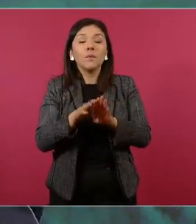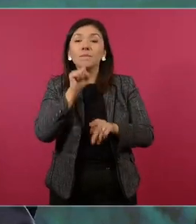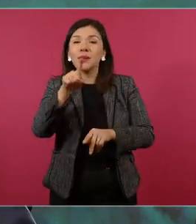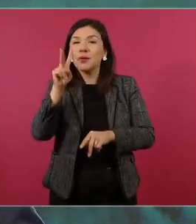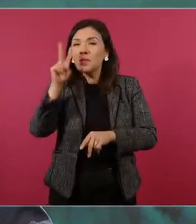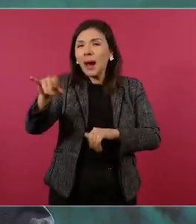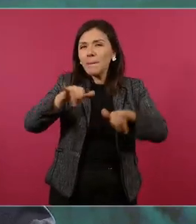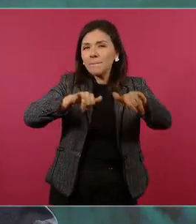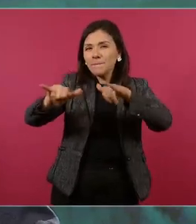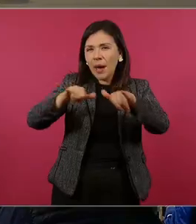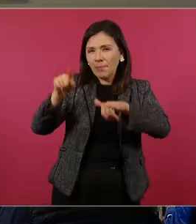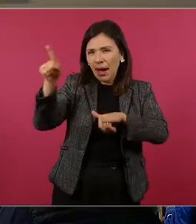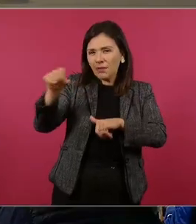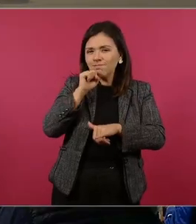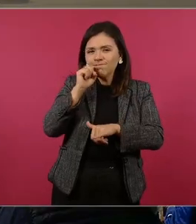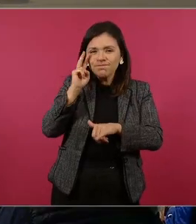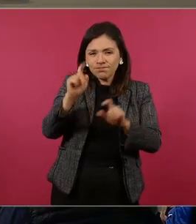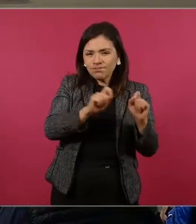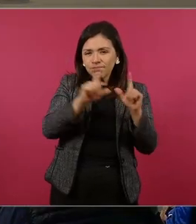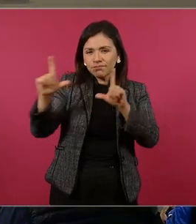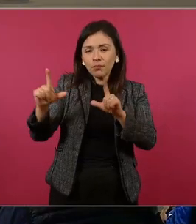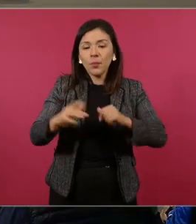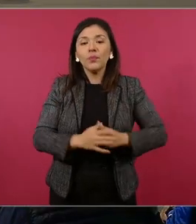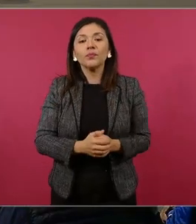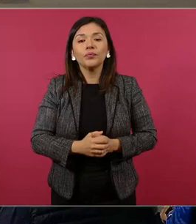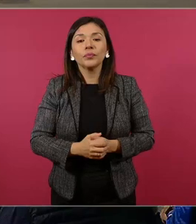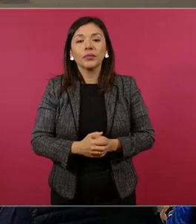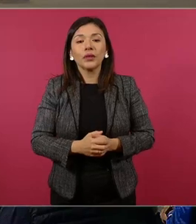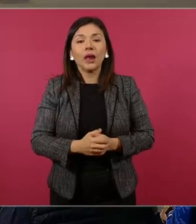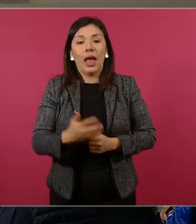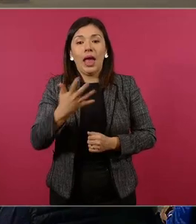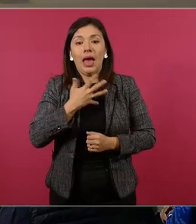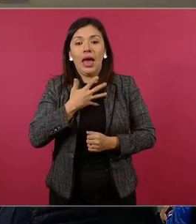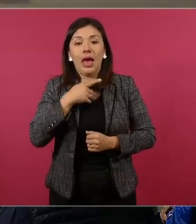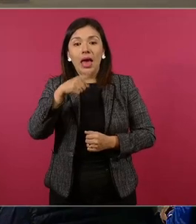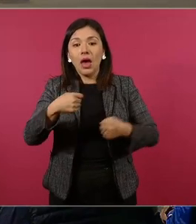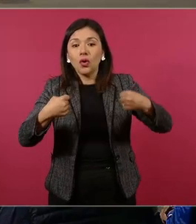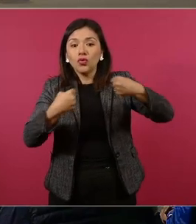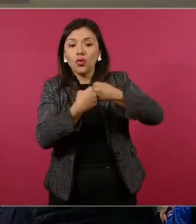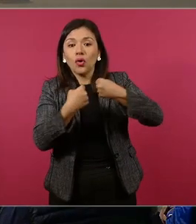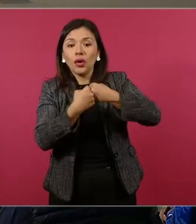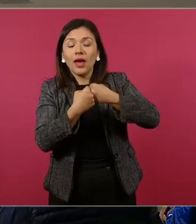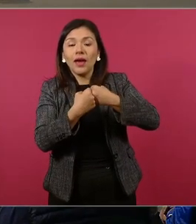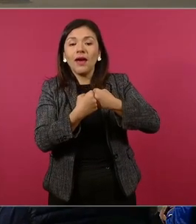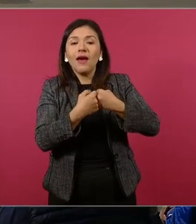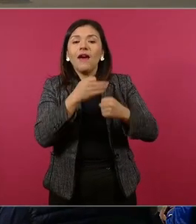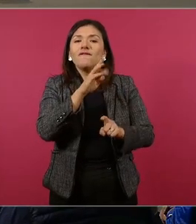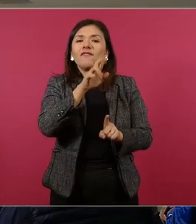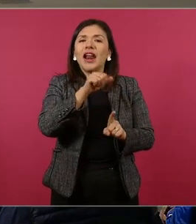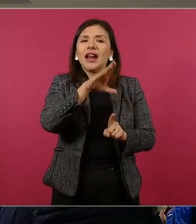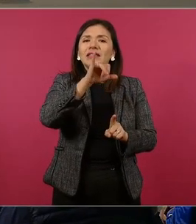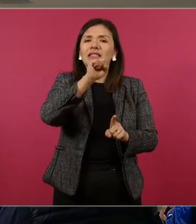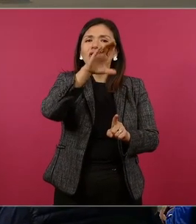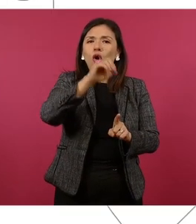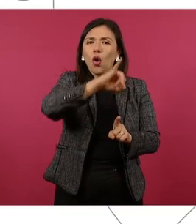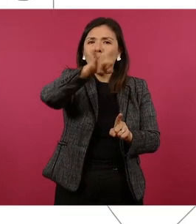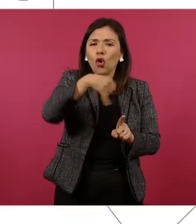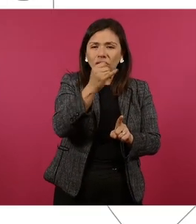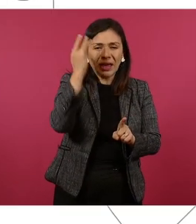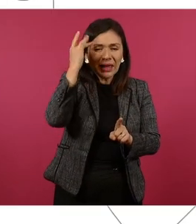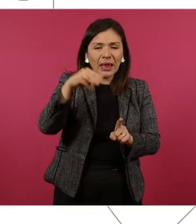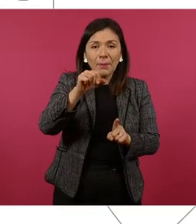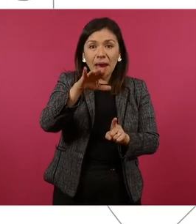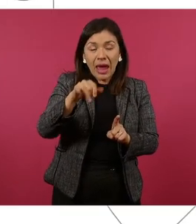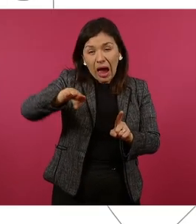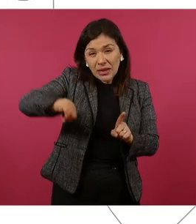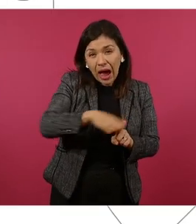mapa donde en la siguiente donde está el entronque Francisco J Santa María en lugar de irse por la